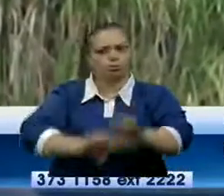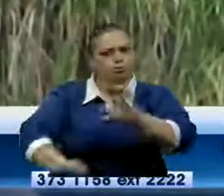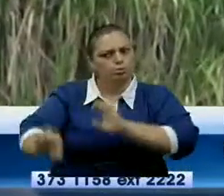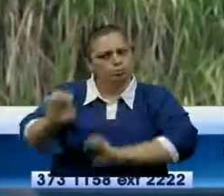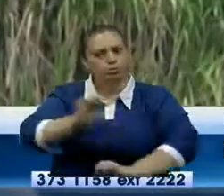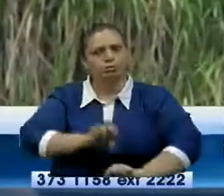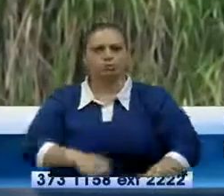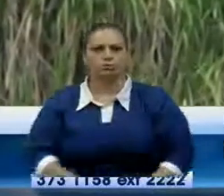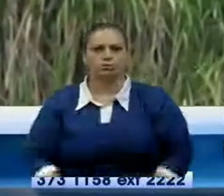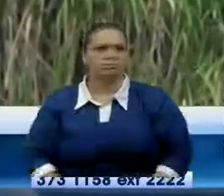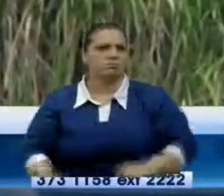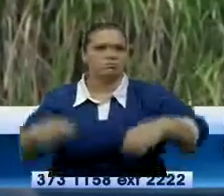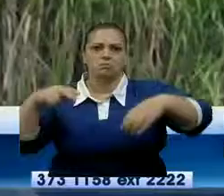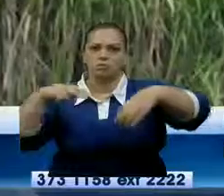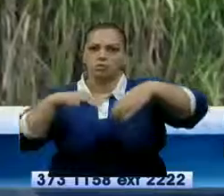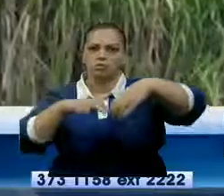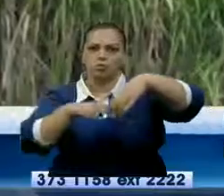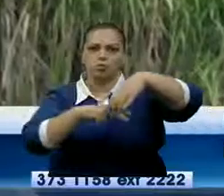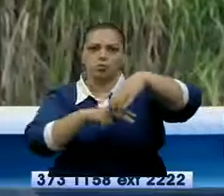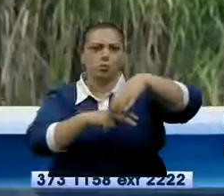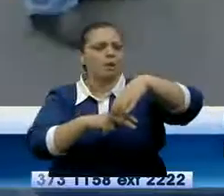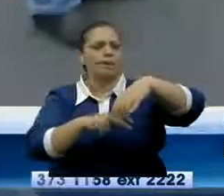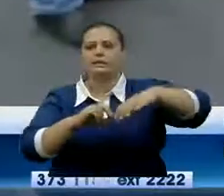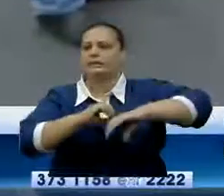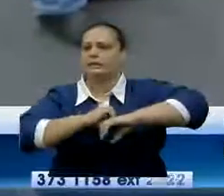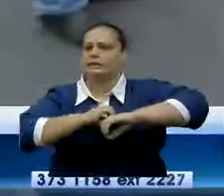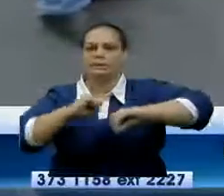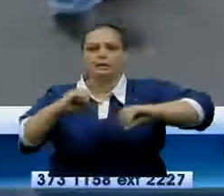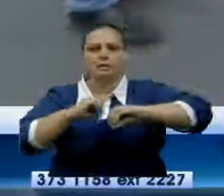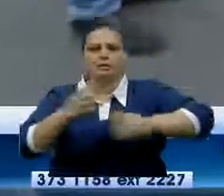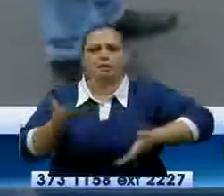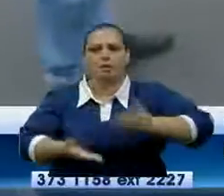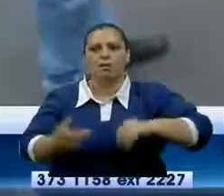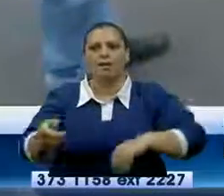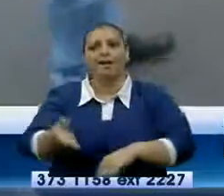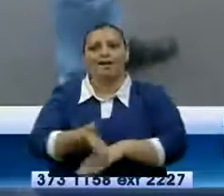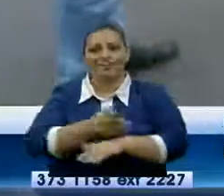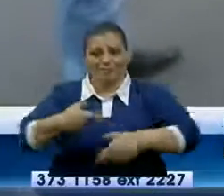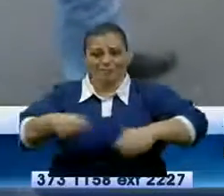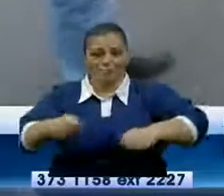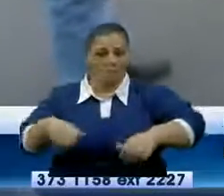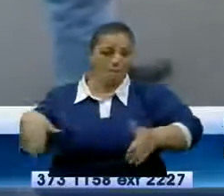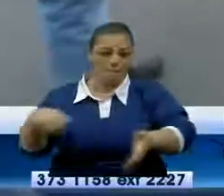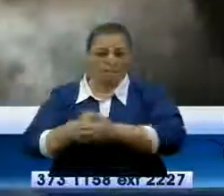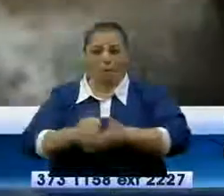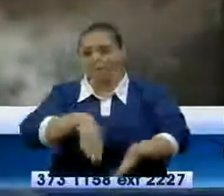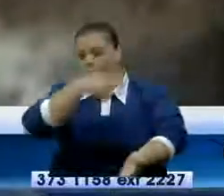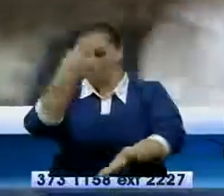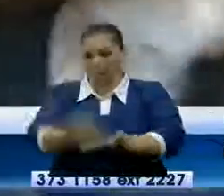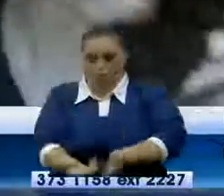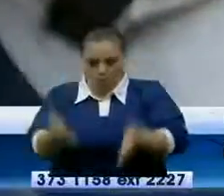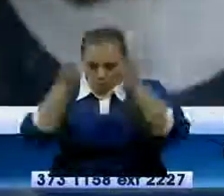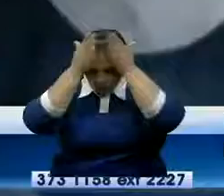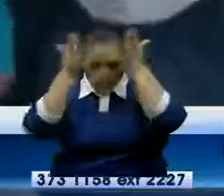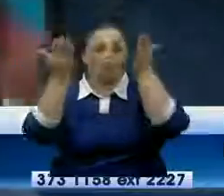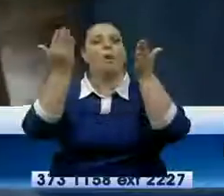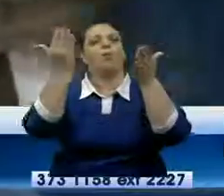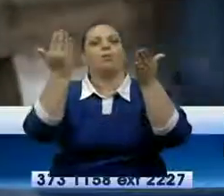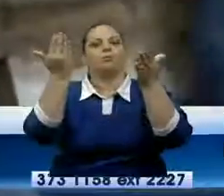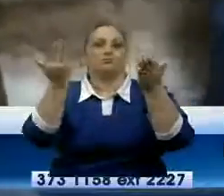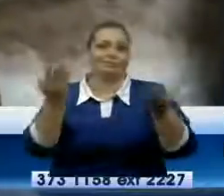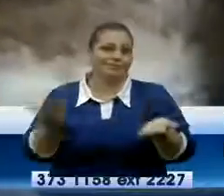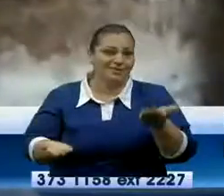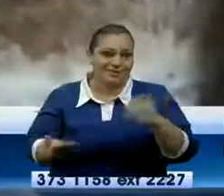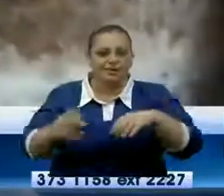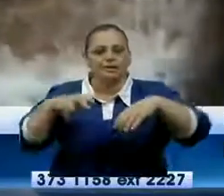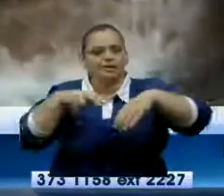no se ha practicado la tomografía para determinar si a lo mejor tuvo alguna lesión en el cerebro. Sus familiares cuentan que la